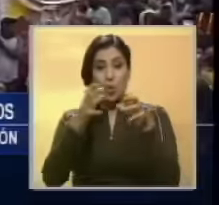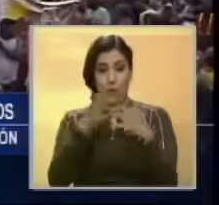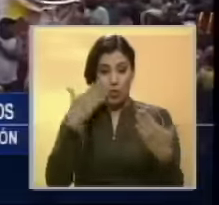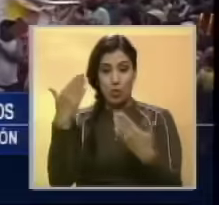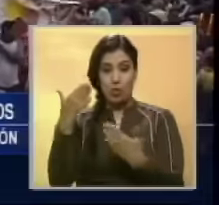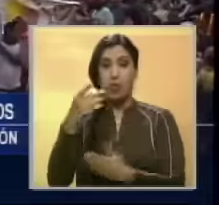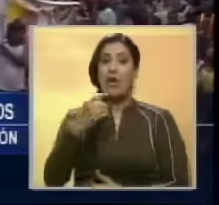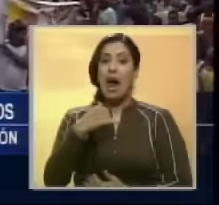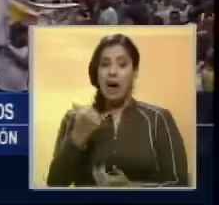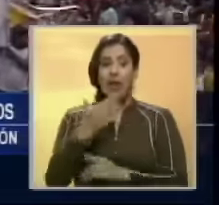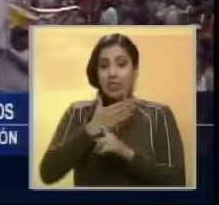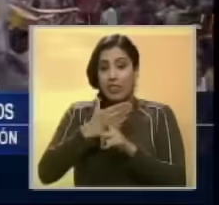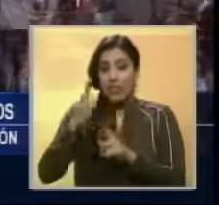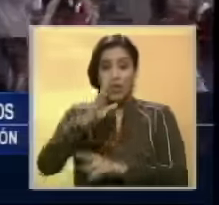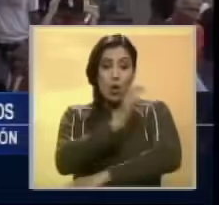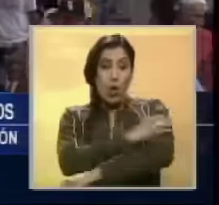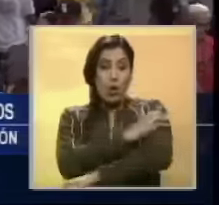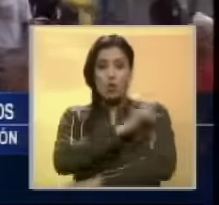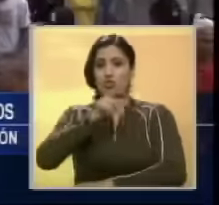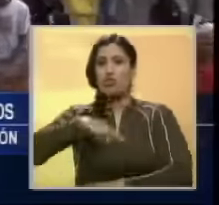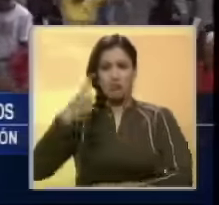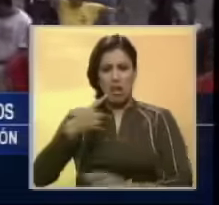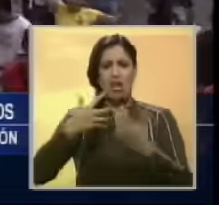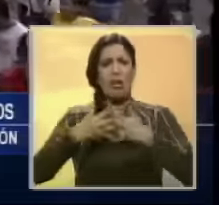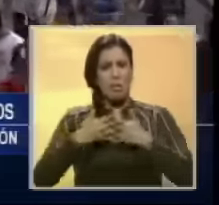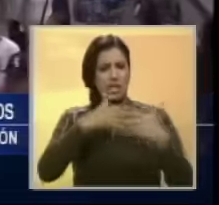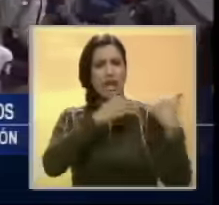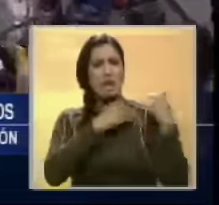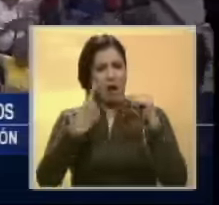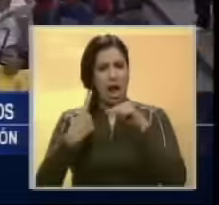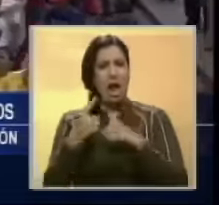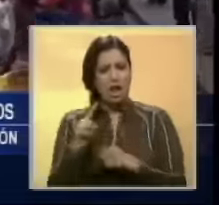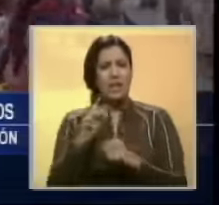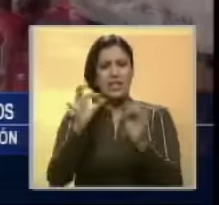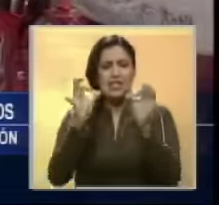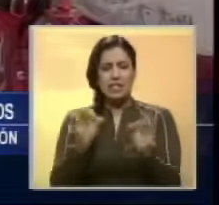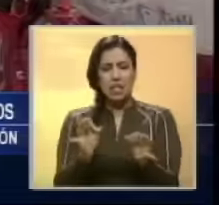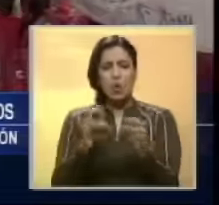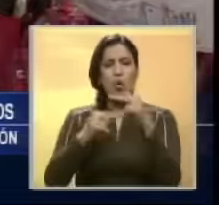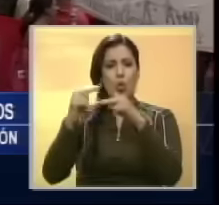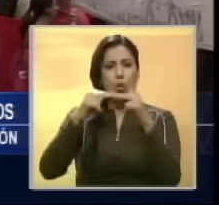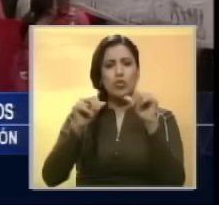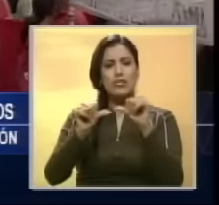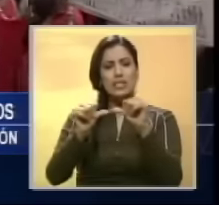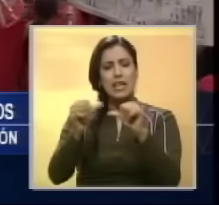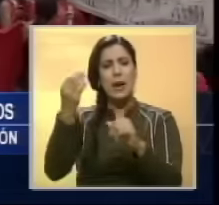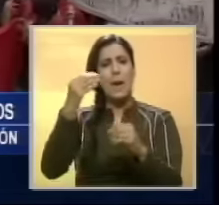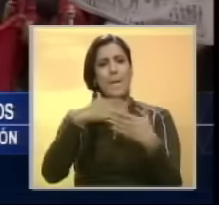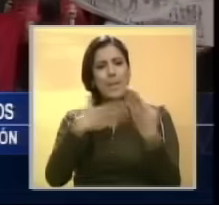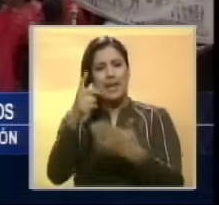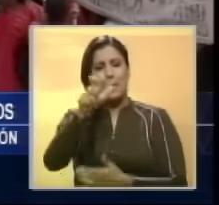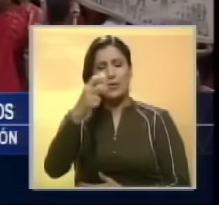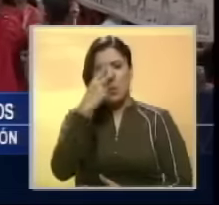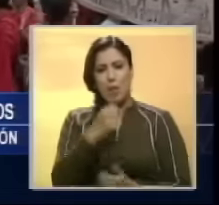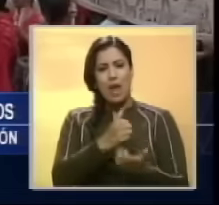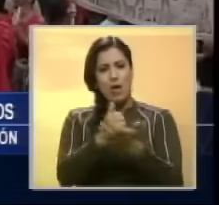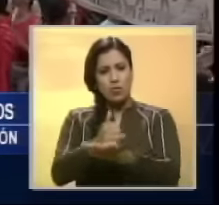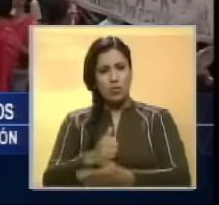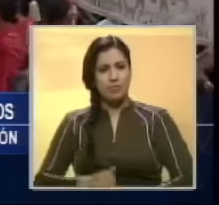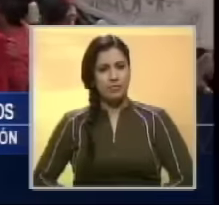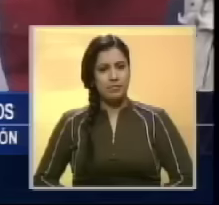asegurar que a diferencia de la oposición existen empresarios responsables que garantizarán la construcción de viviendas para los más